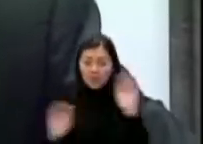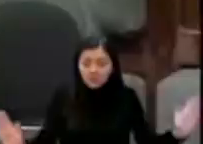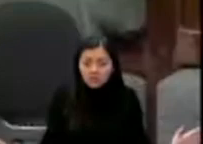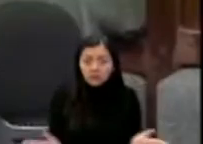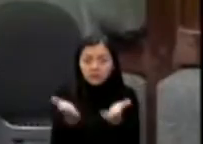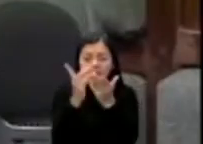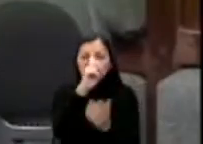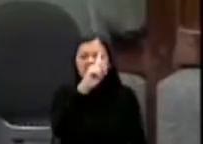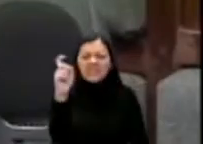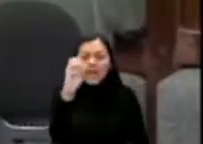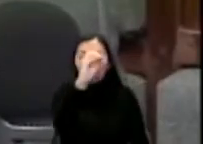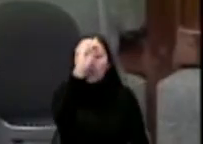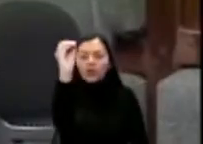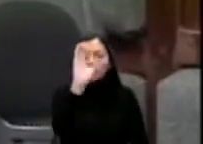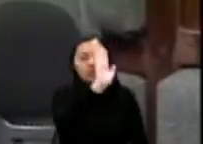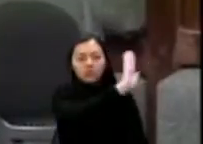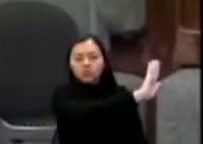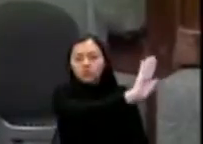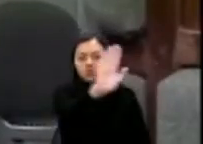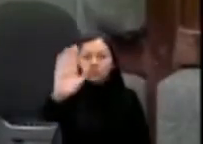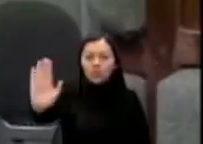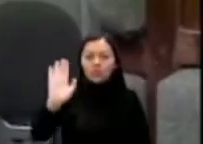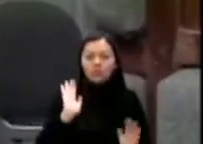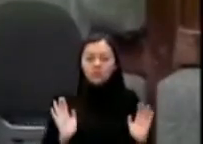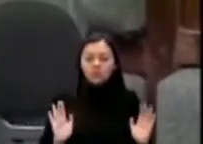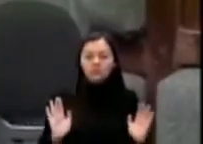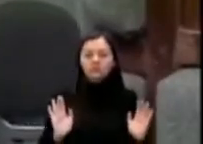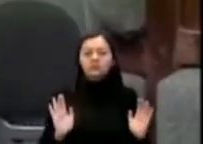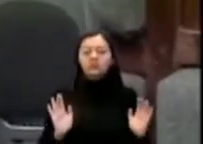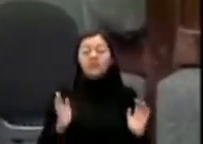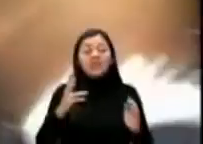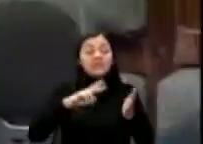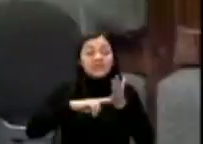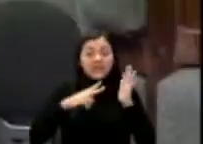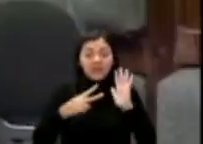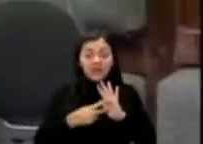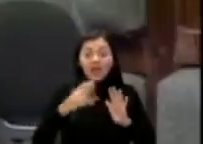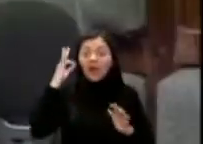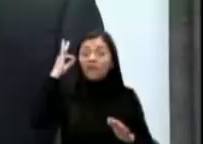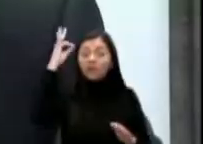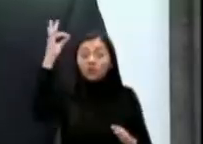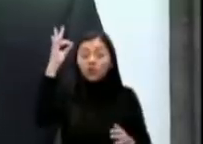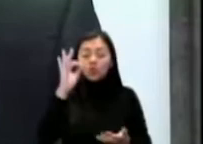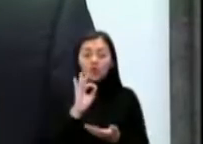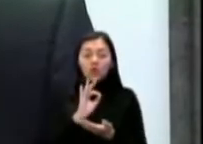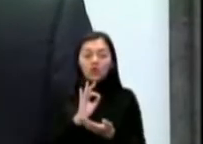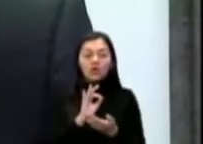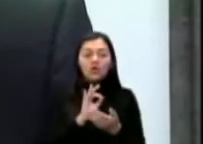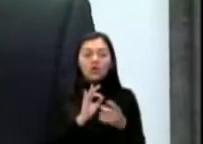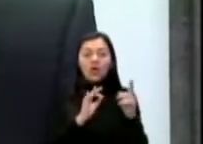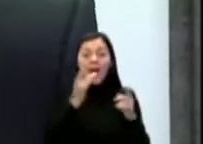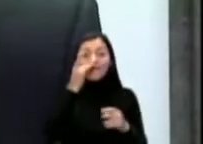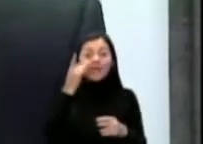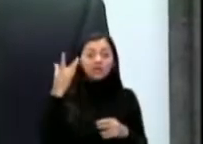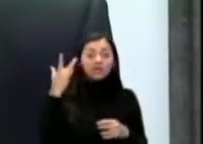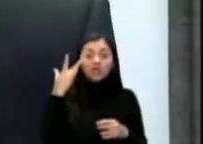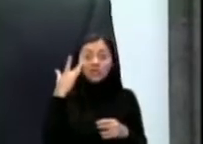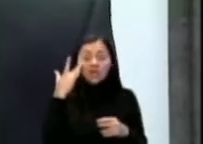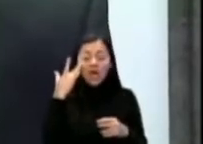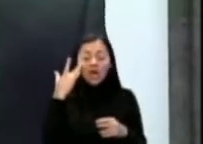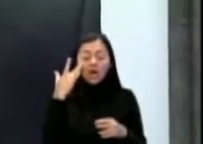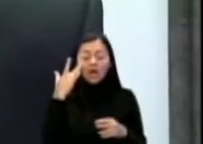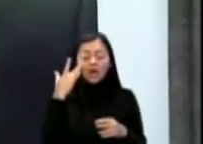se va a la fría en por ciento la primera vez que revaliden salir de la pobreza extrema será la más siguiente que ser la amazonía para eso tiene